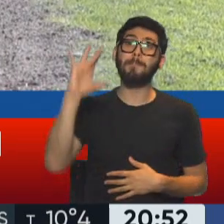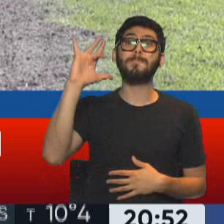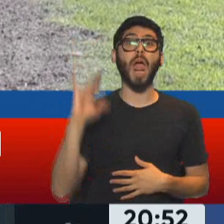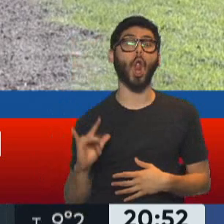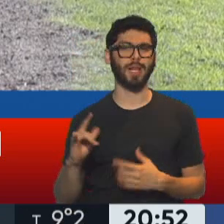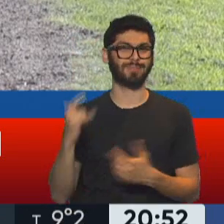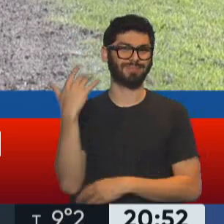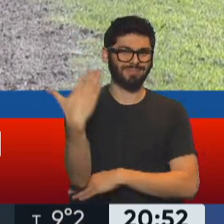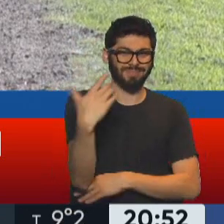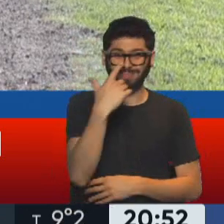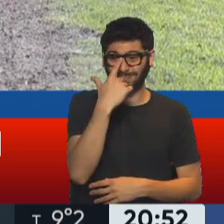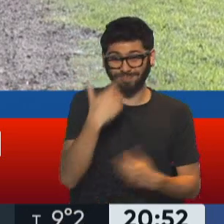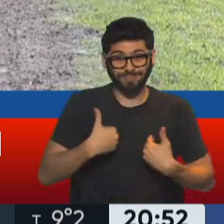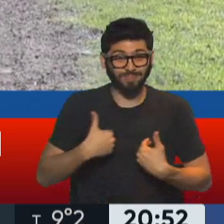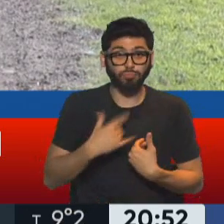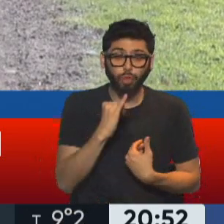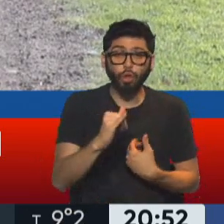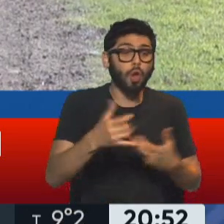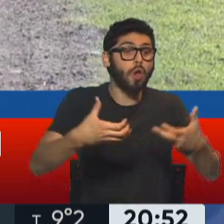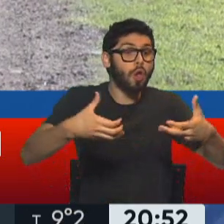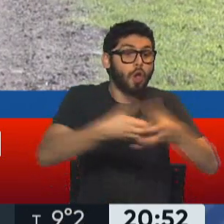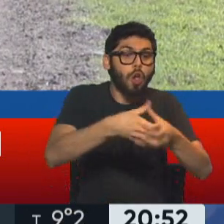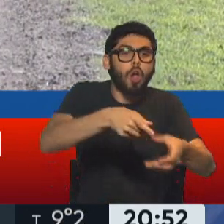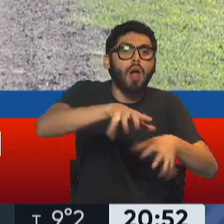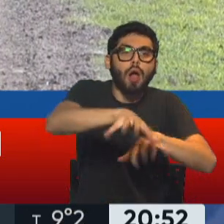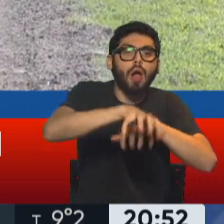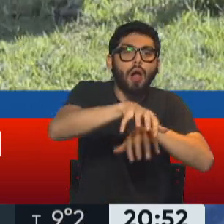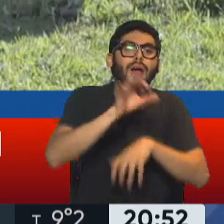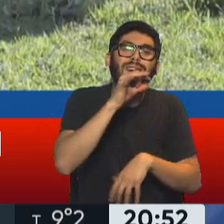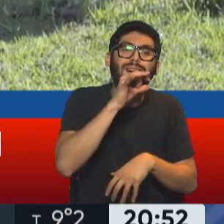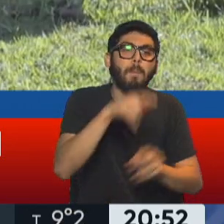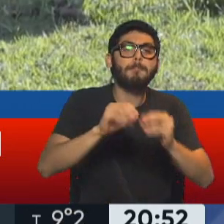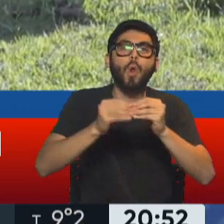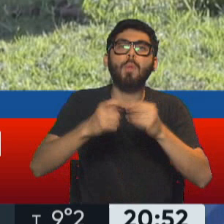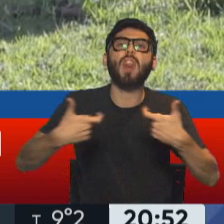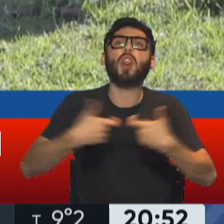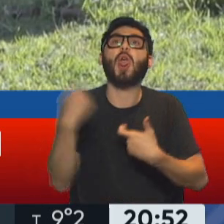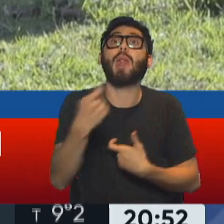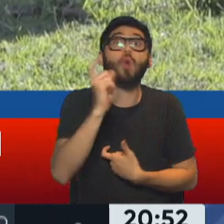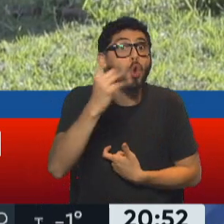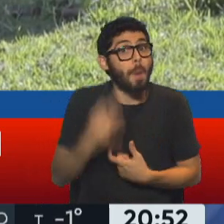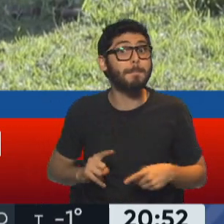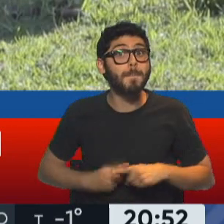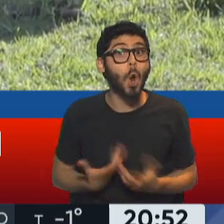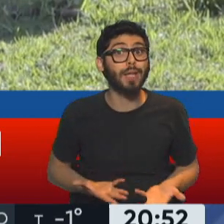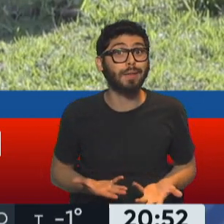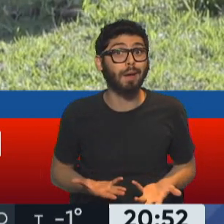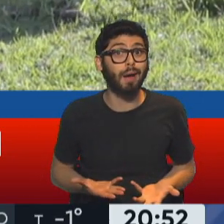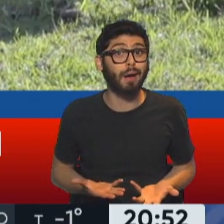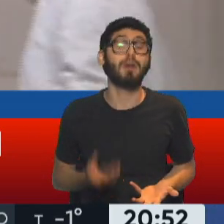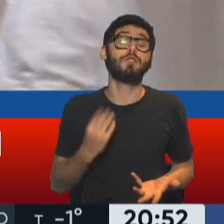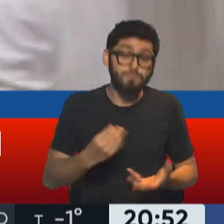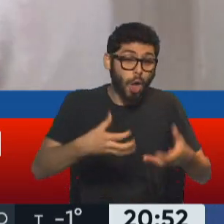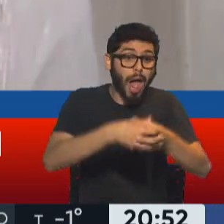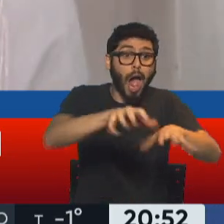público, que el problema del sector agropecuario no era un problema gremial, era un problema político partidario, porque el sector agropecuario